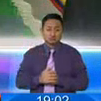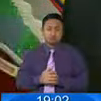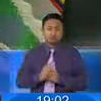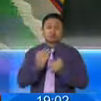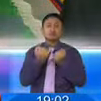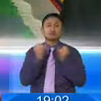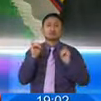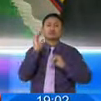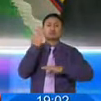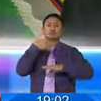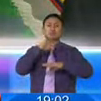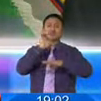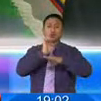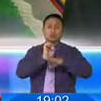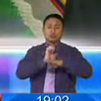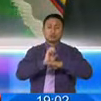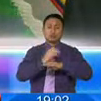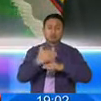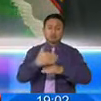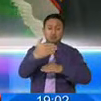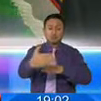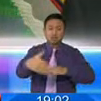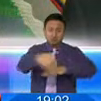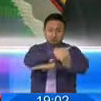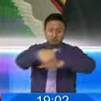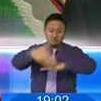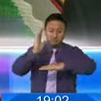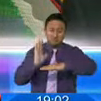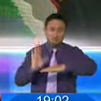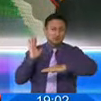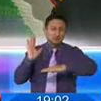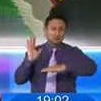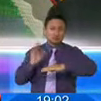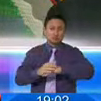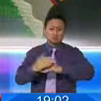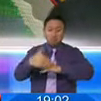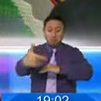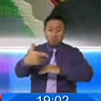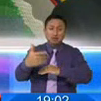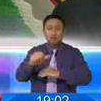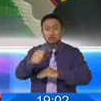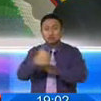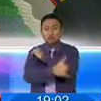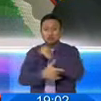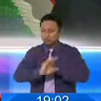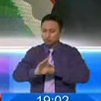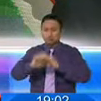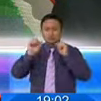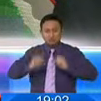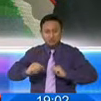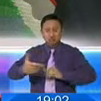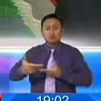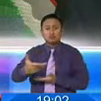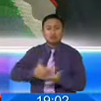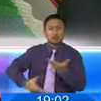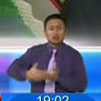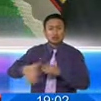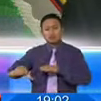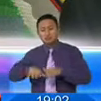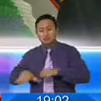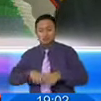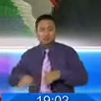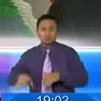nacional no va más allá de la frontera. Sí, para la coordinación y cooperación de